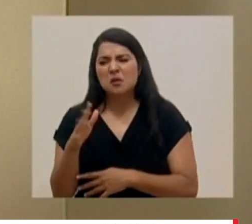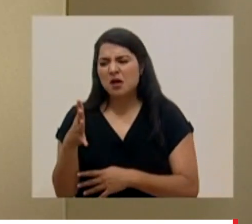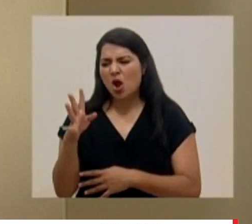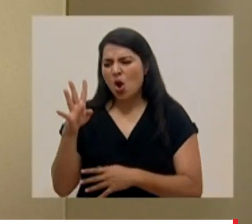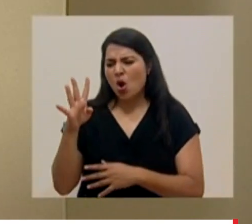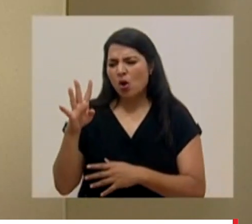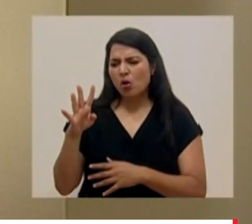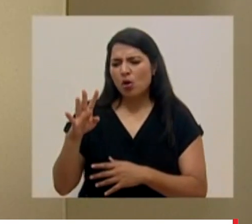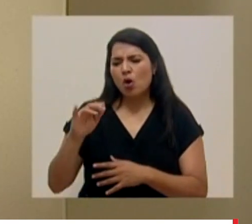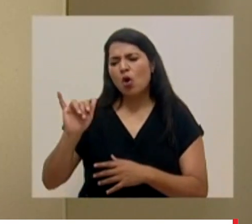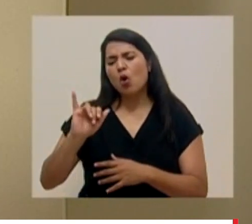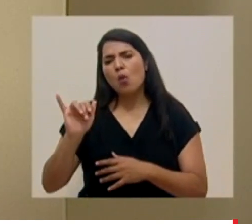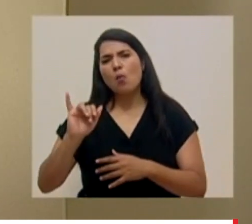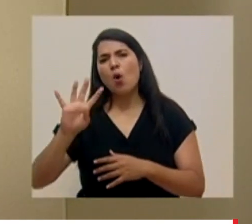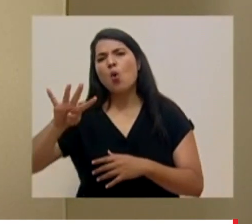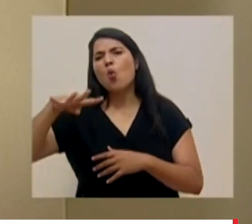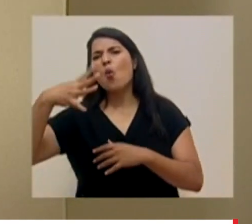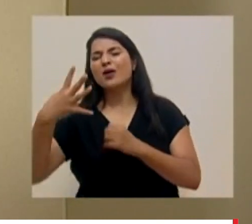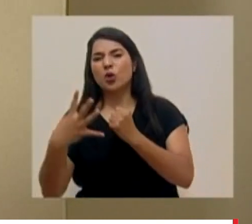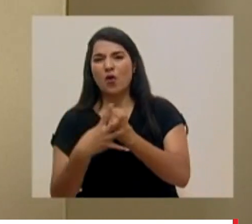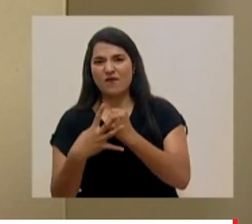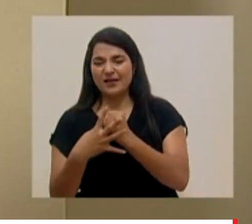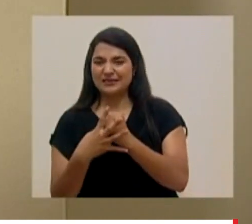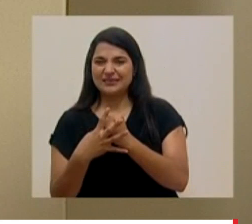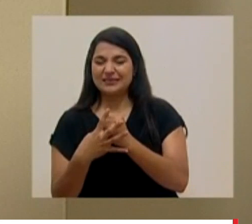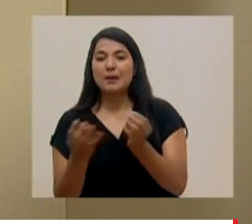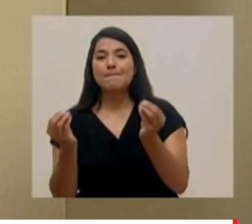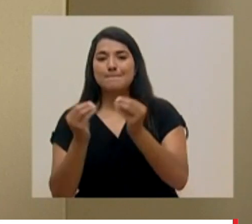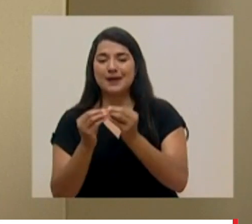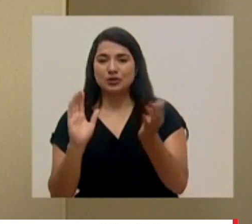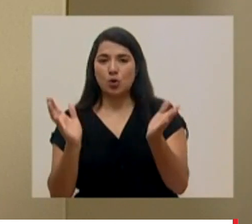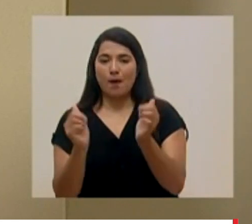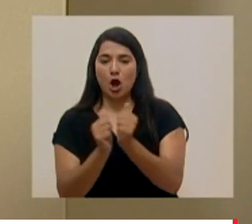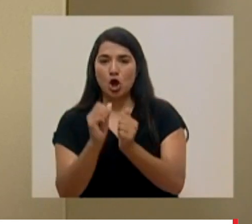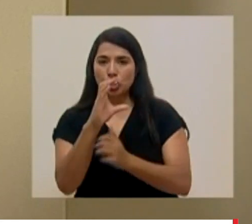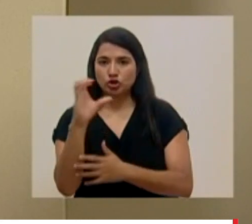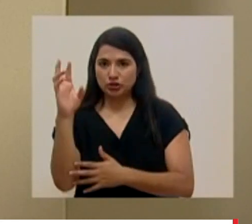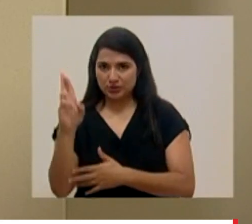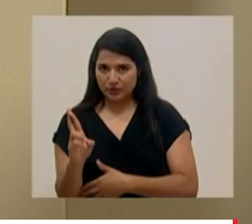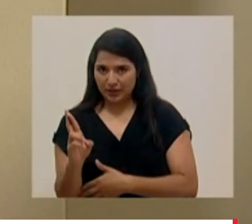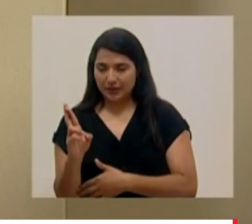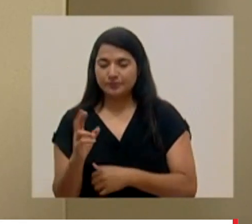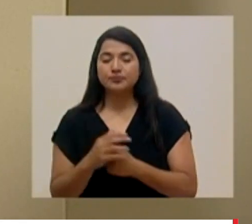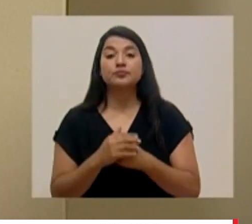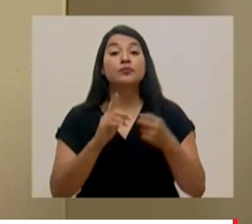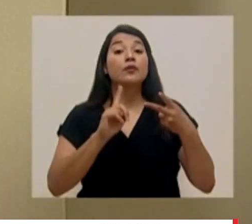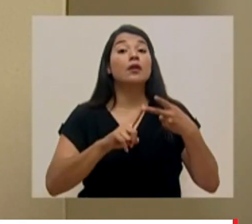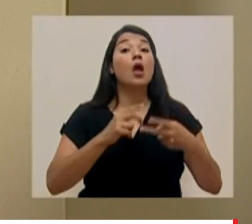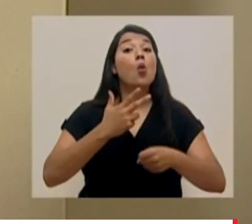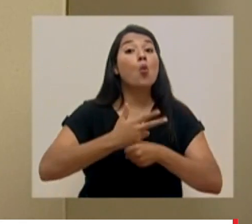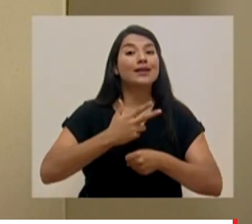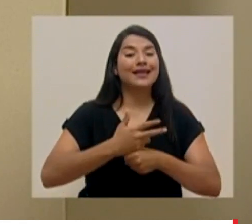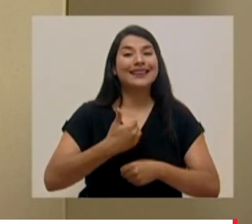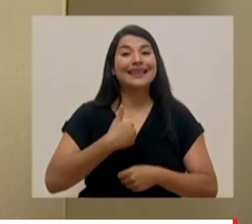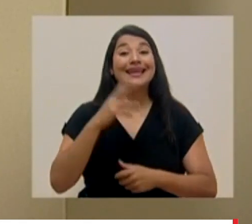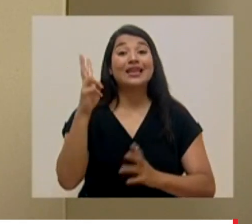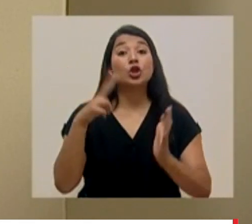de 4 veces la nuestra. Y nosotros andamos un poco encima de los 500 fallecidos. Guatemala